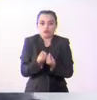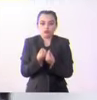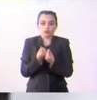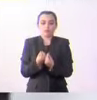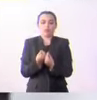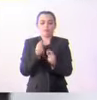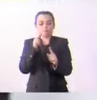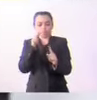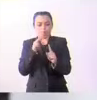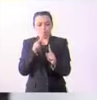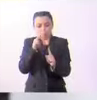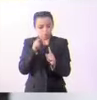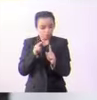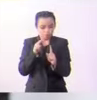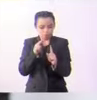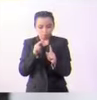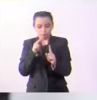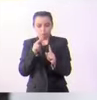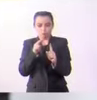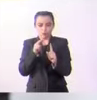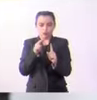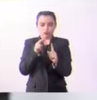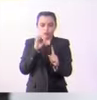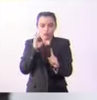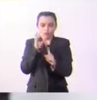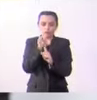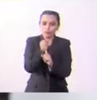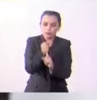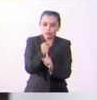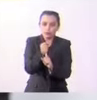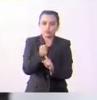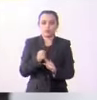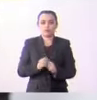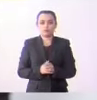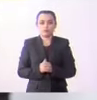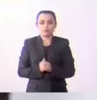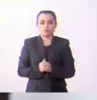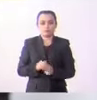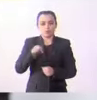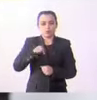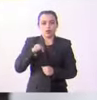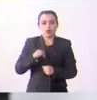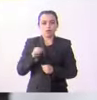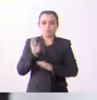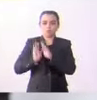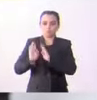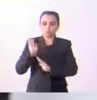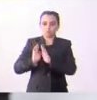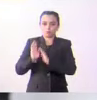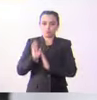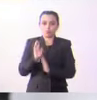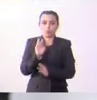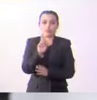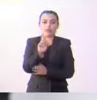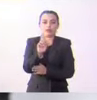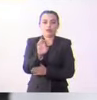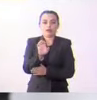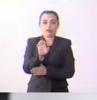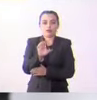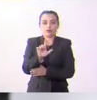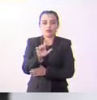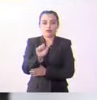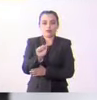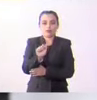crítico. En esta ocasión estudiaremos los relatos, específicamente los cuentos realistas. Los cuentos